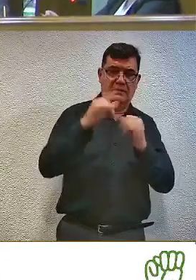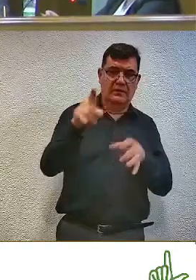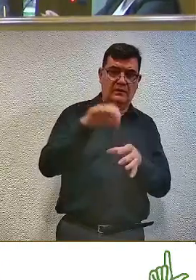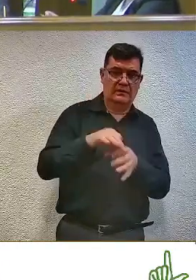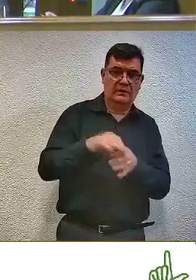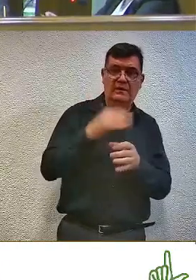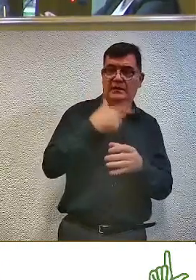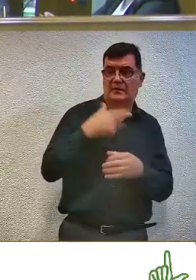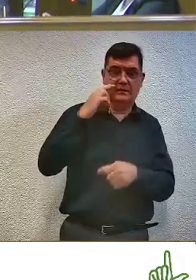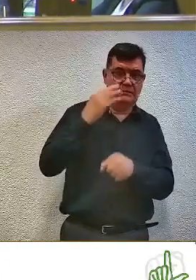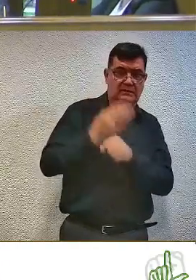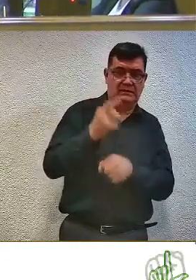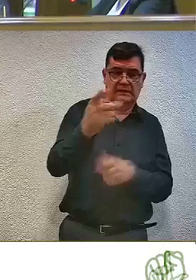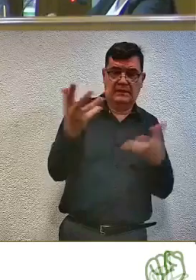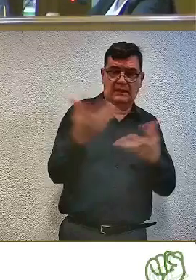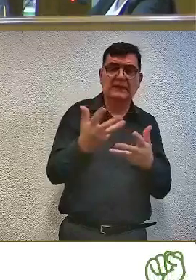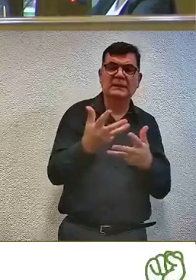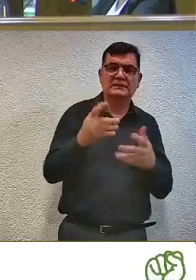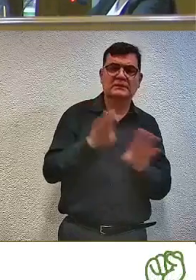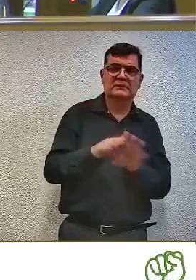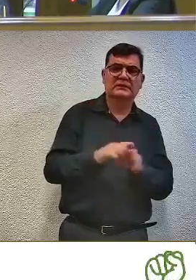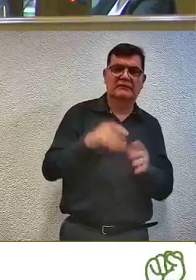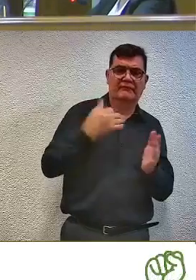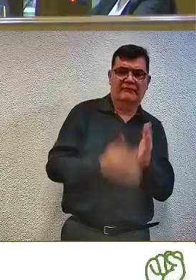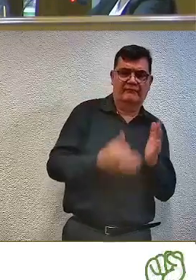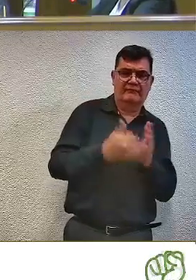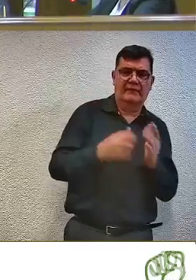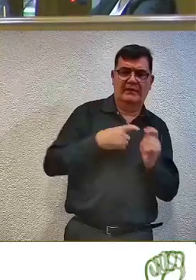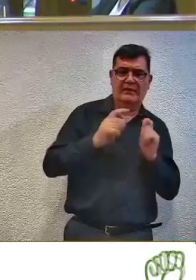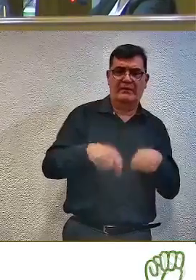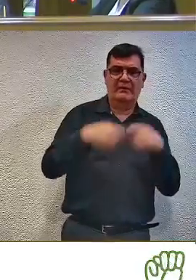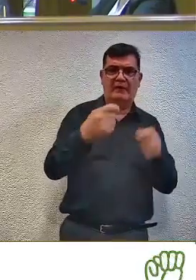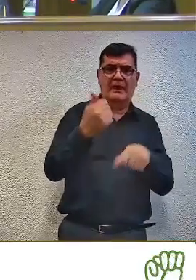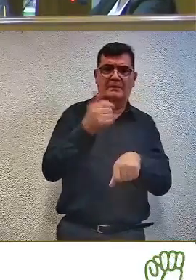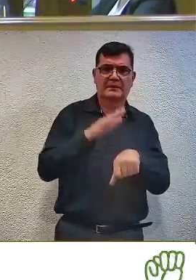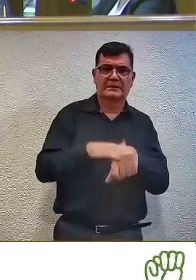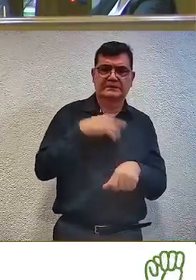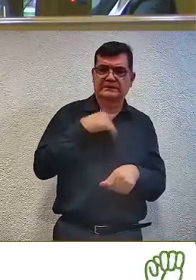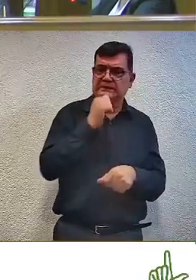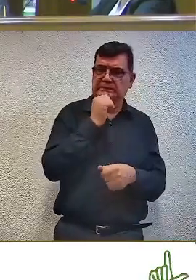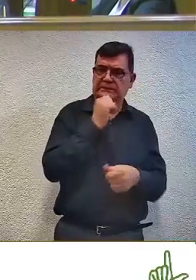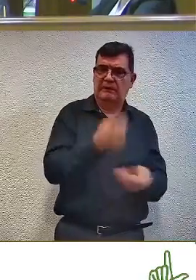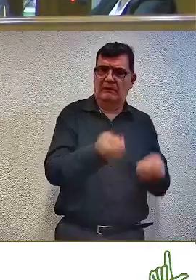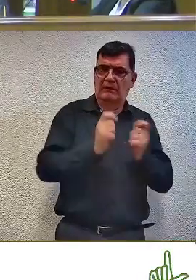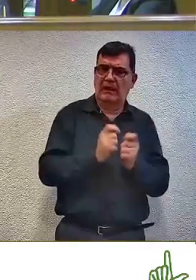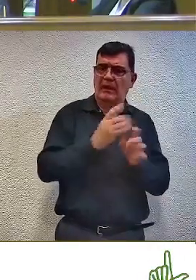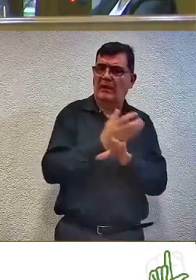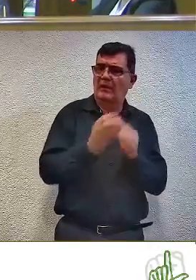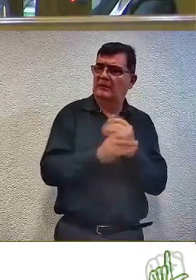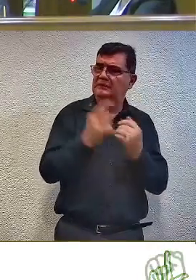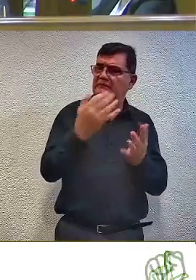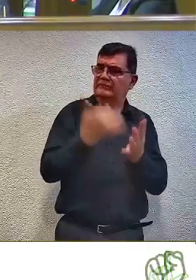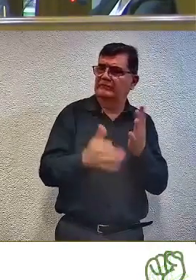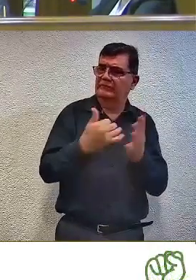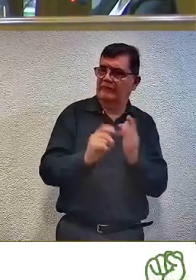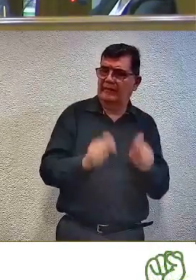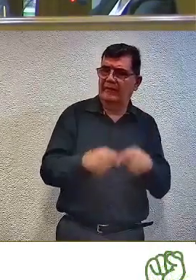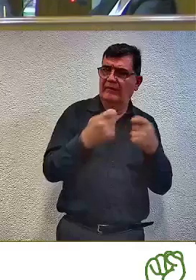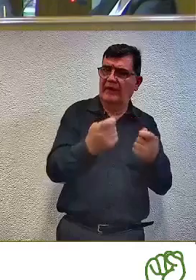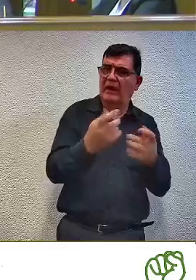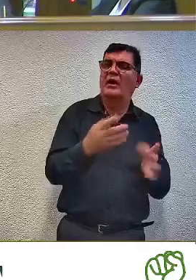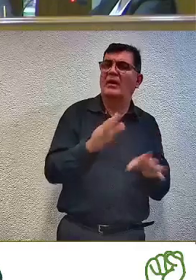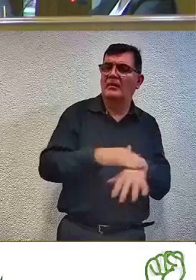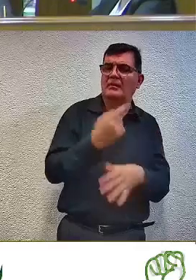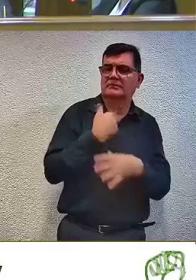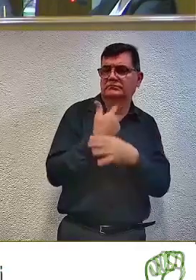autoridad responsable reconoce la omisión de entregar las administraciones demandadas, sin embargo justifica la falta de entrega